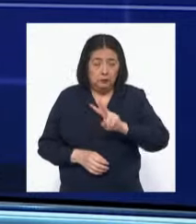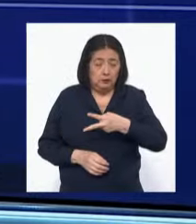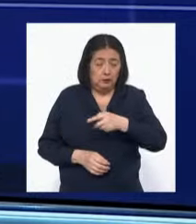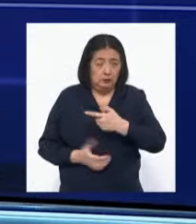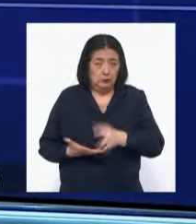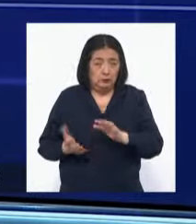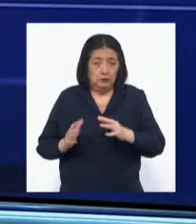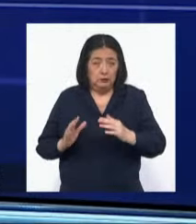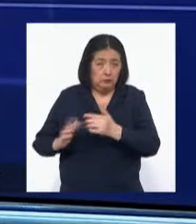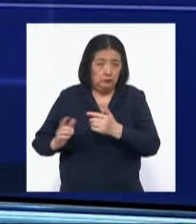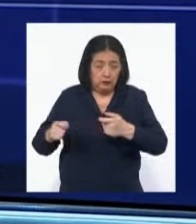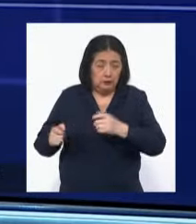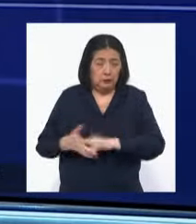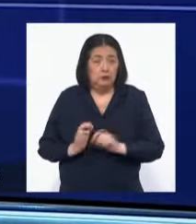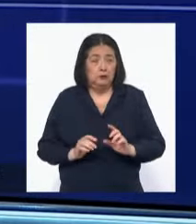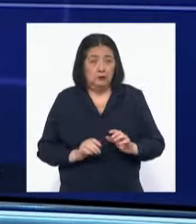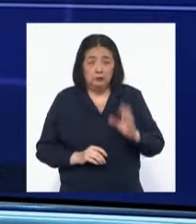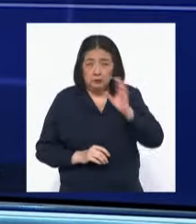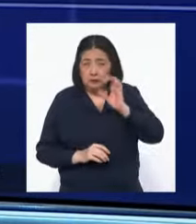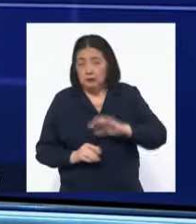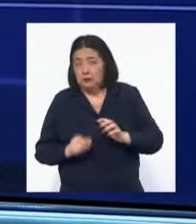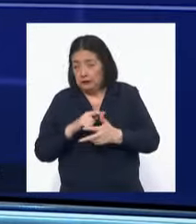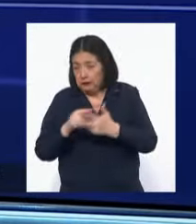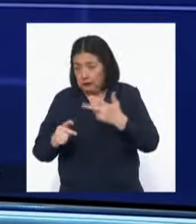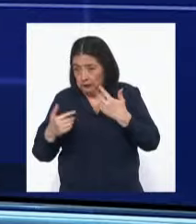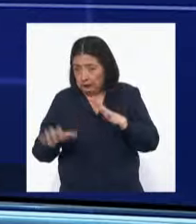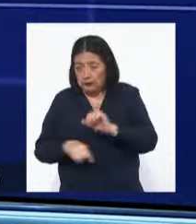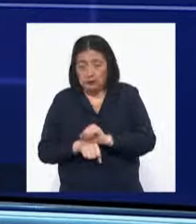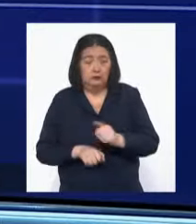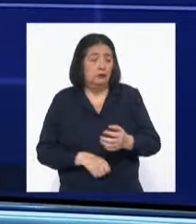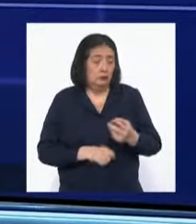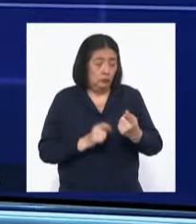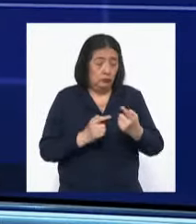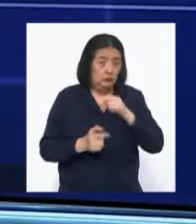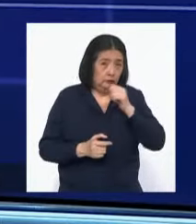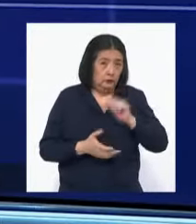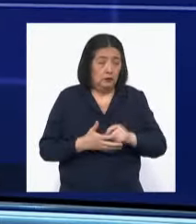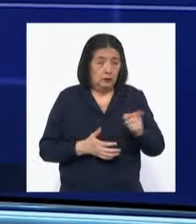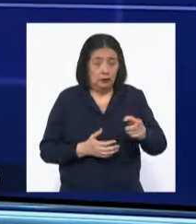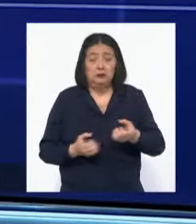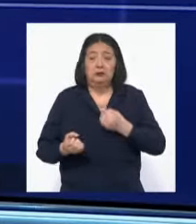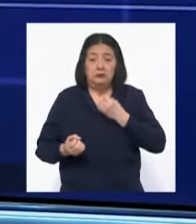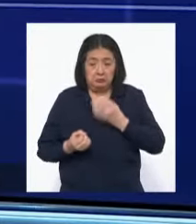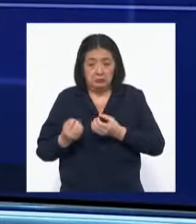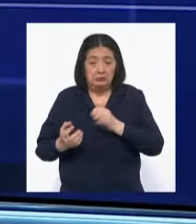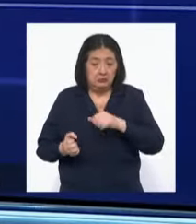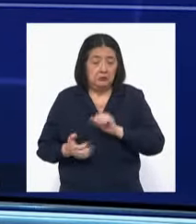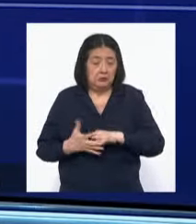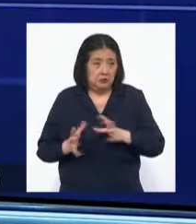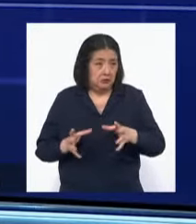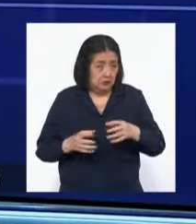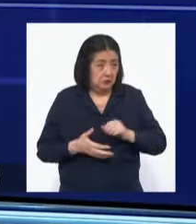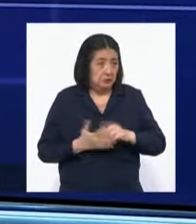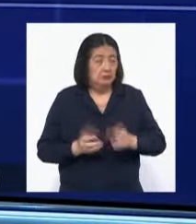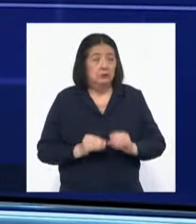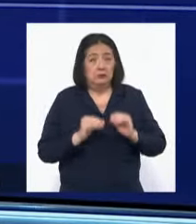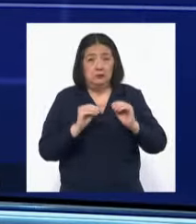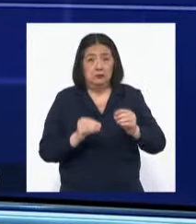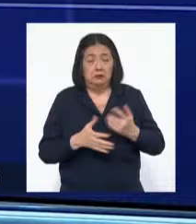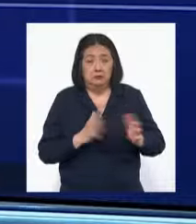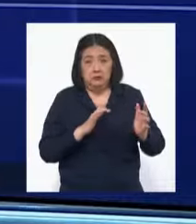Las autoridades buscan al cuarto integrante de esta banda. Los detenidos confesaron haber realizado este robo. ¿Para qué? Para implementar